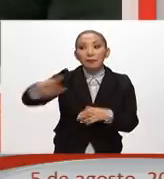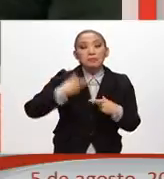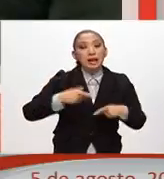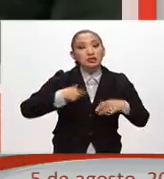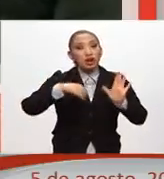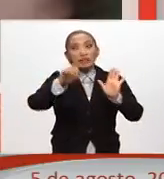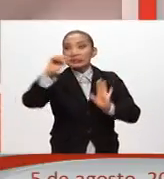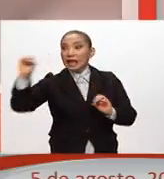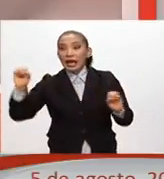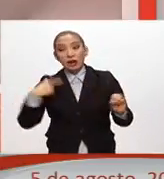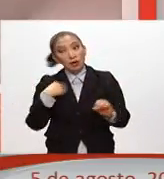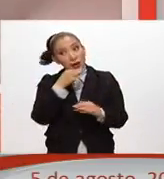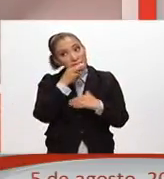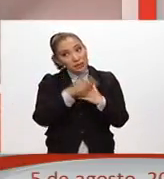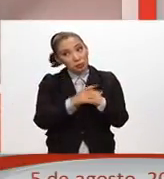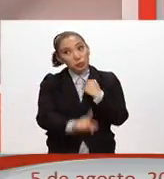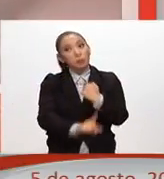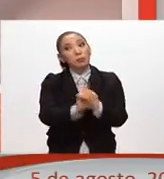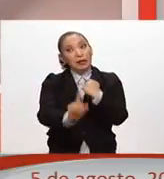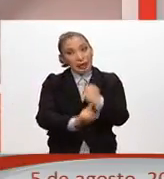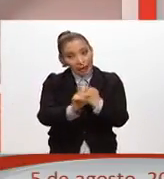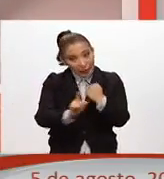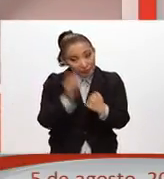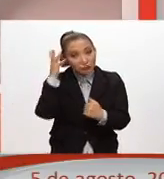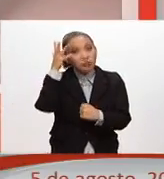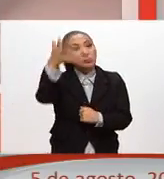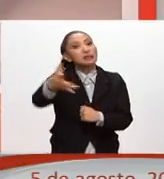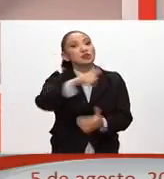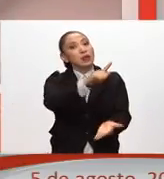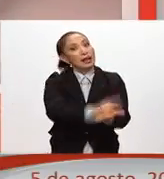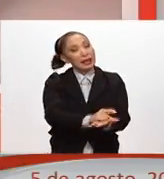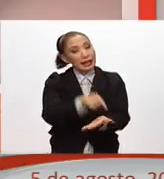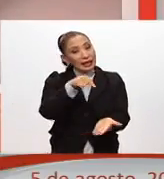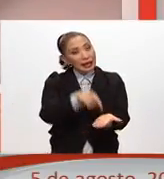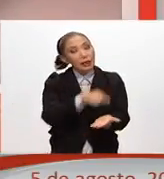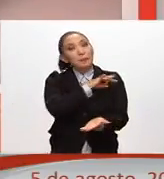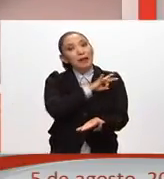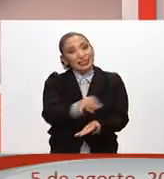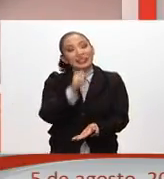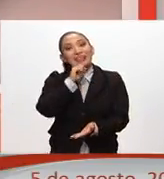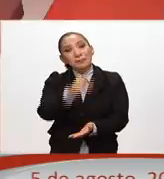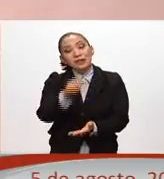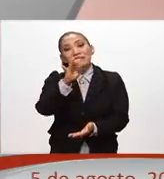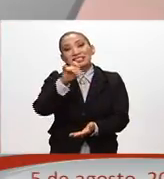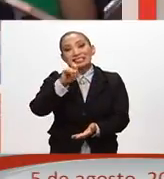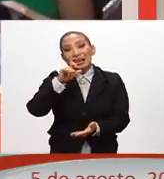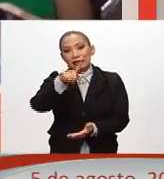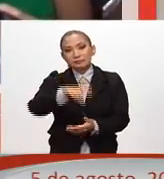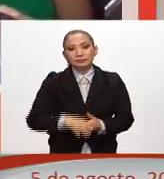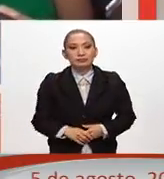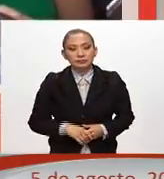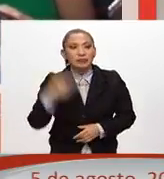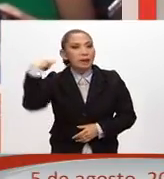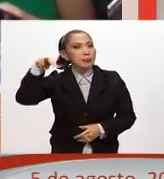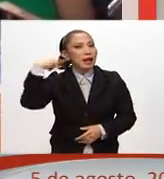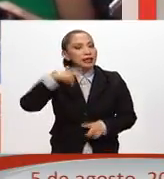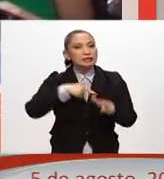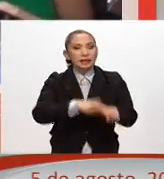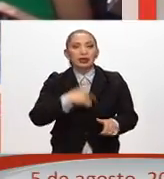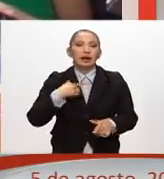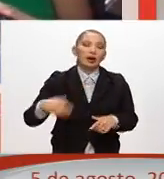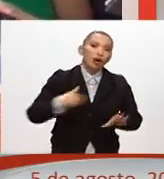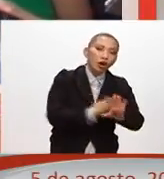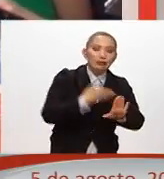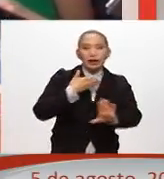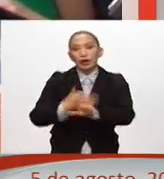declaren en ceros. Van a ser sujetos de consecuencias jurídicas. Pueden constituir incluso delito fiscal. En Veracruz sigue el fuego